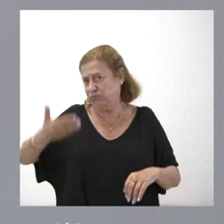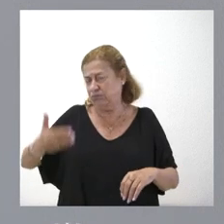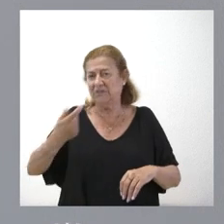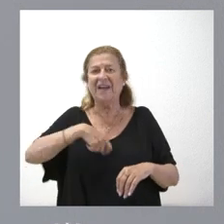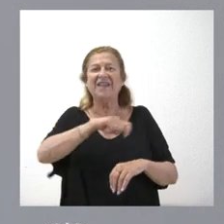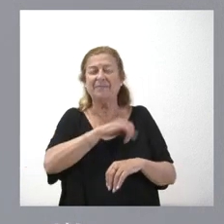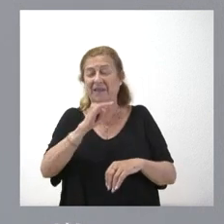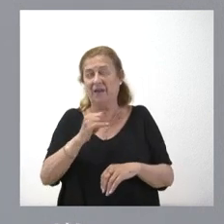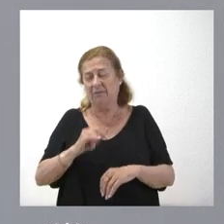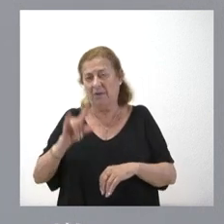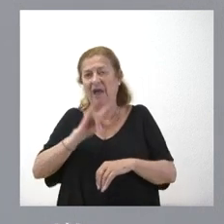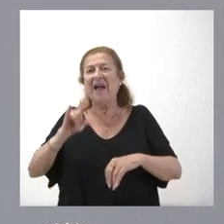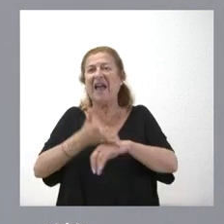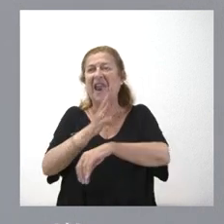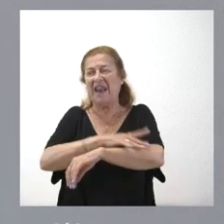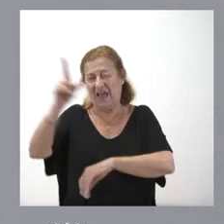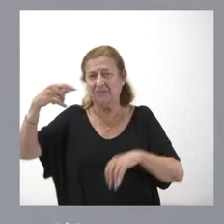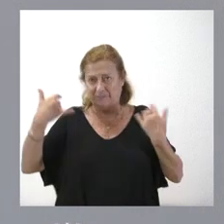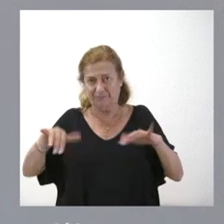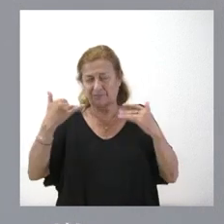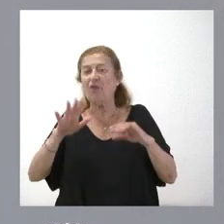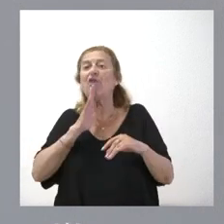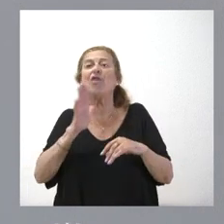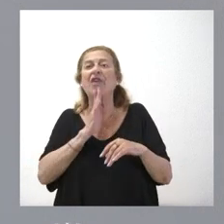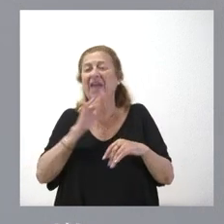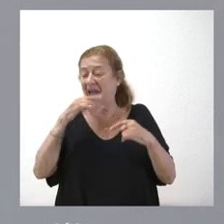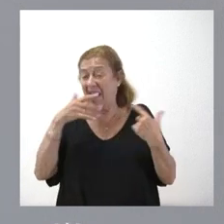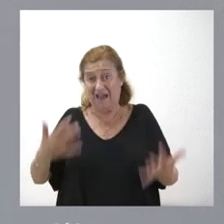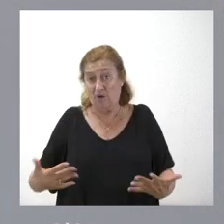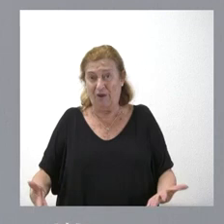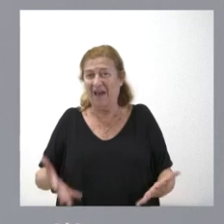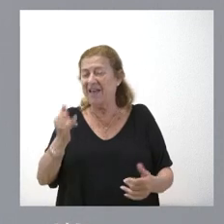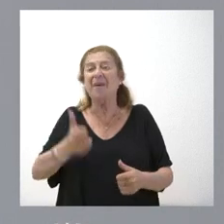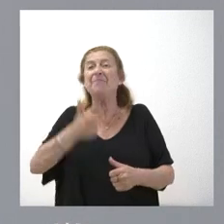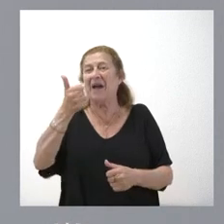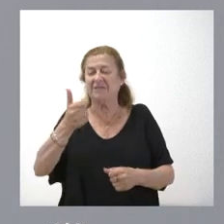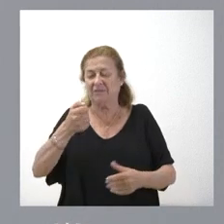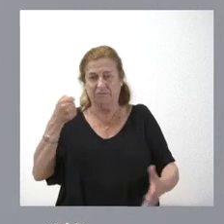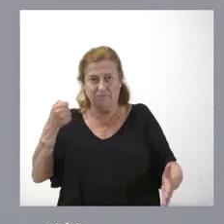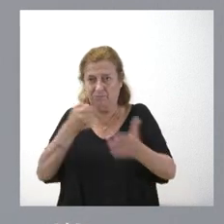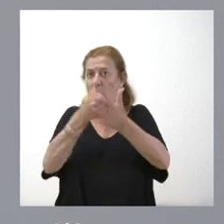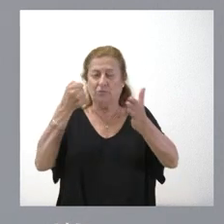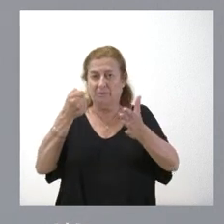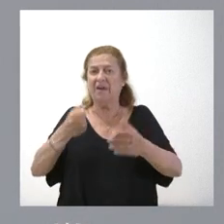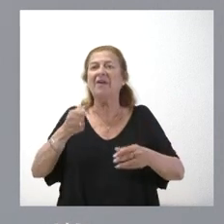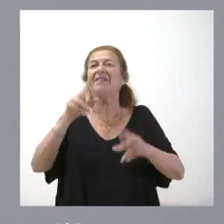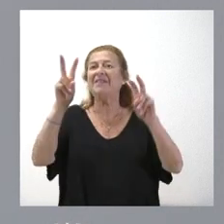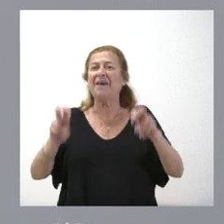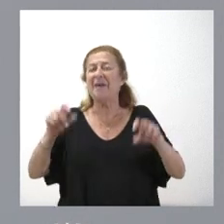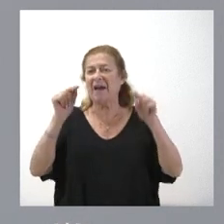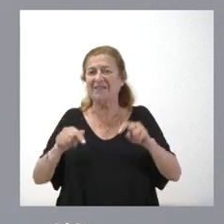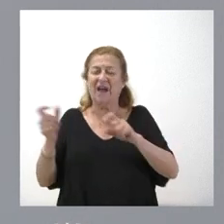particularmente Canarias es el lugar donde hoy en día existe más impacto en el tema de esta